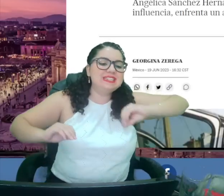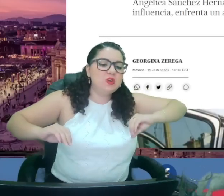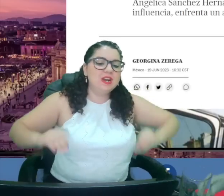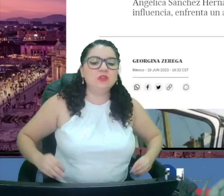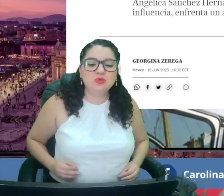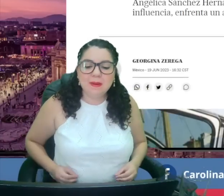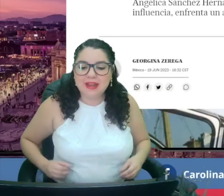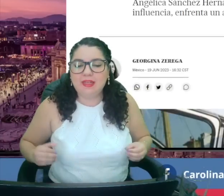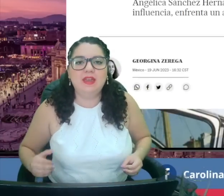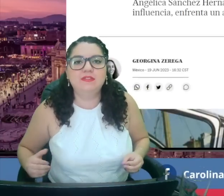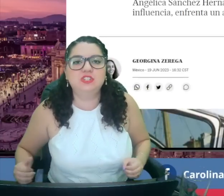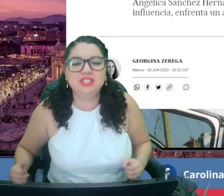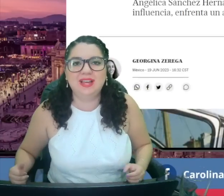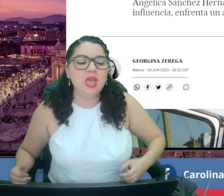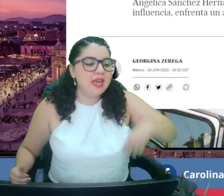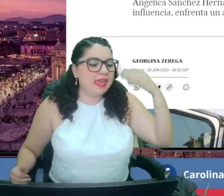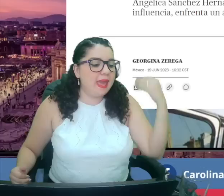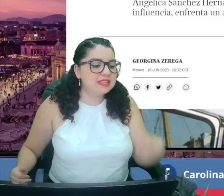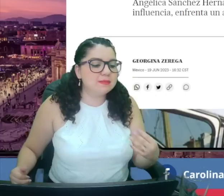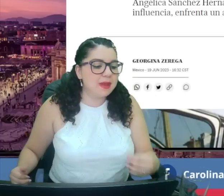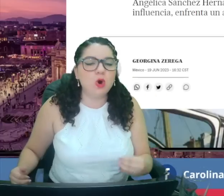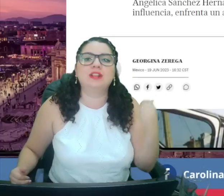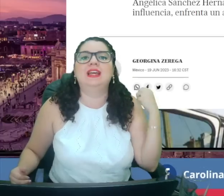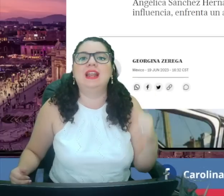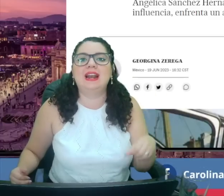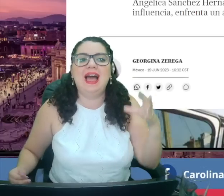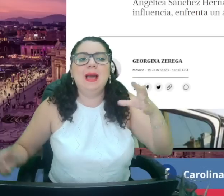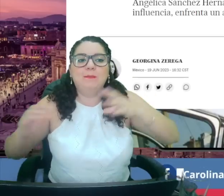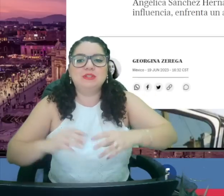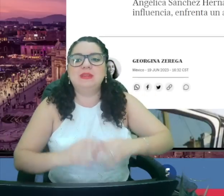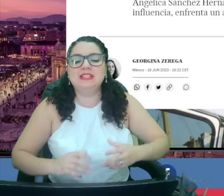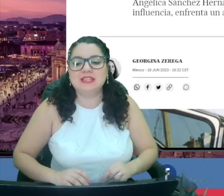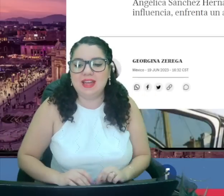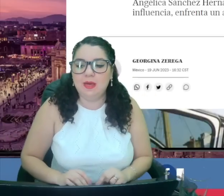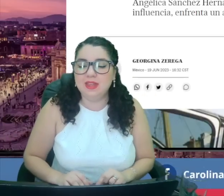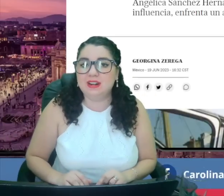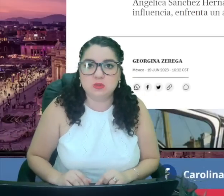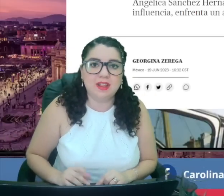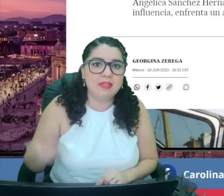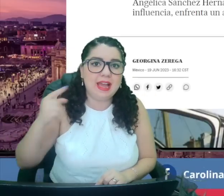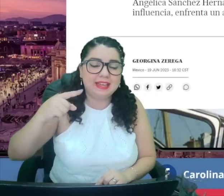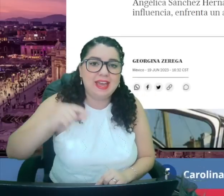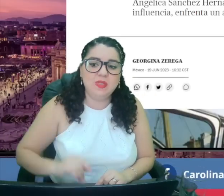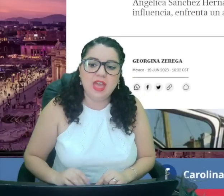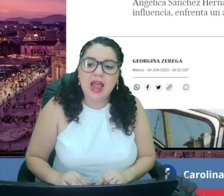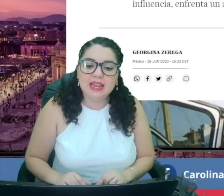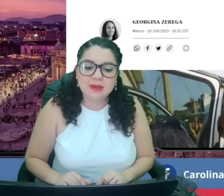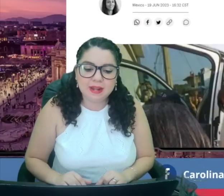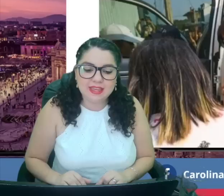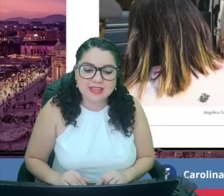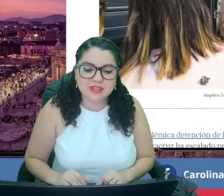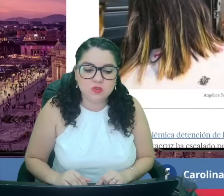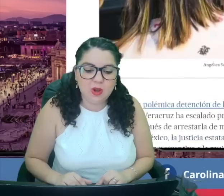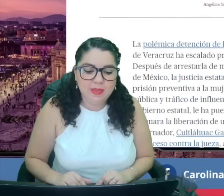esta señora es una verdadera fichita que es mejor tenerla pues bien encerrada, bien resguardada, a que ande